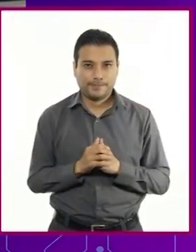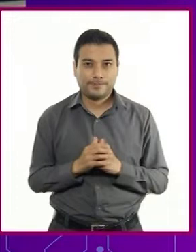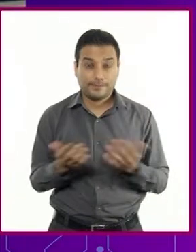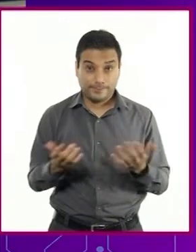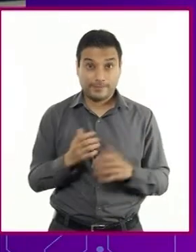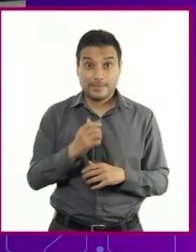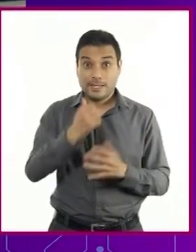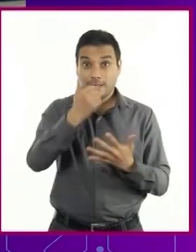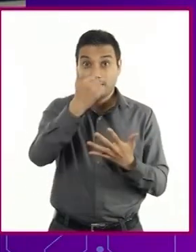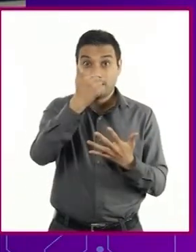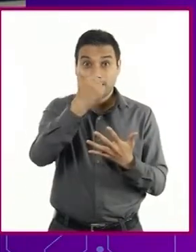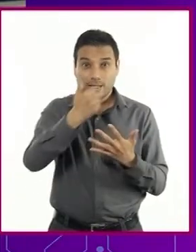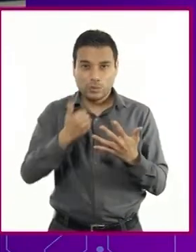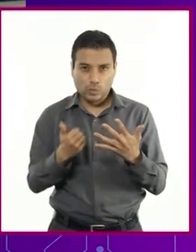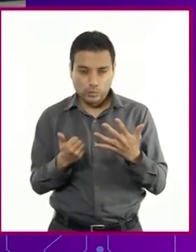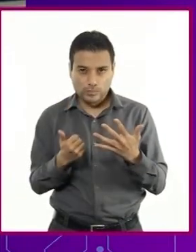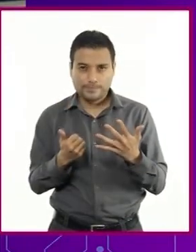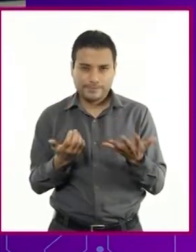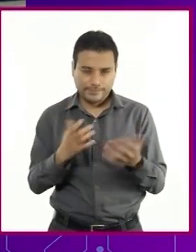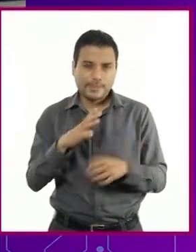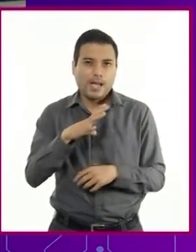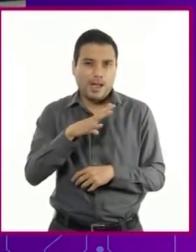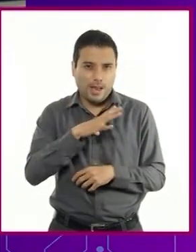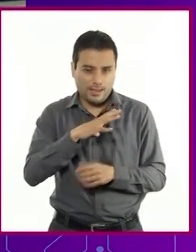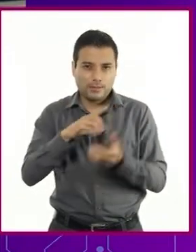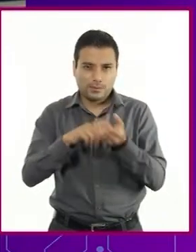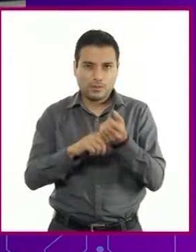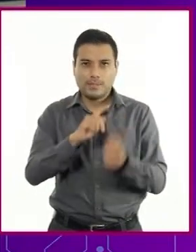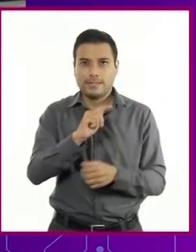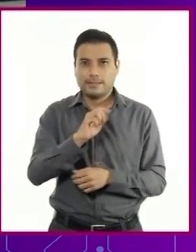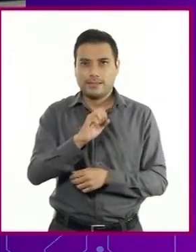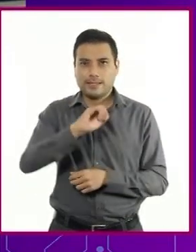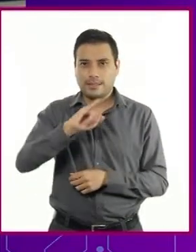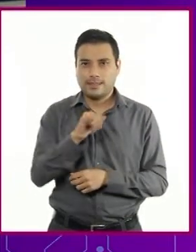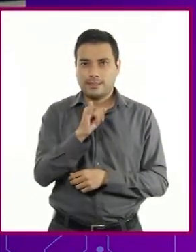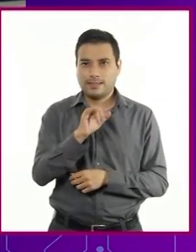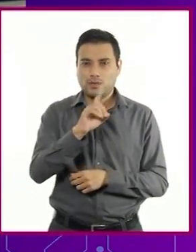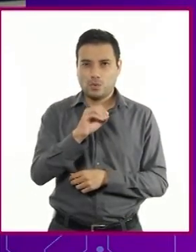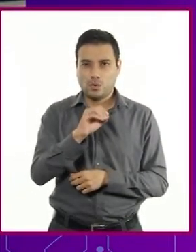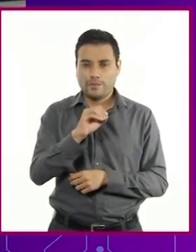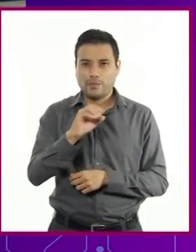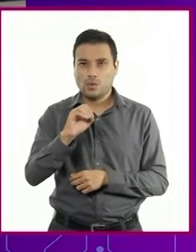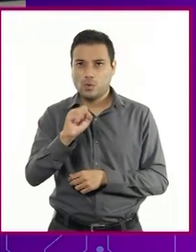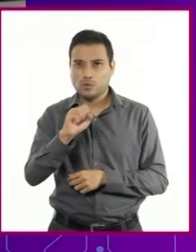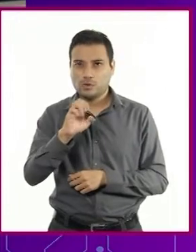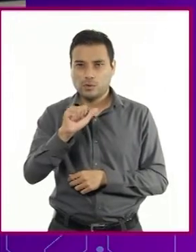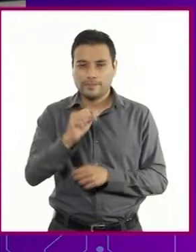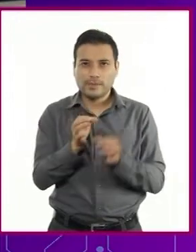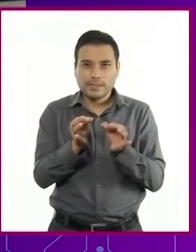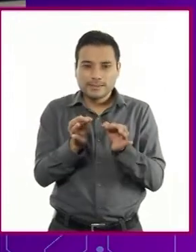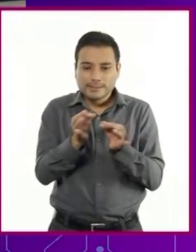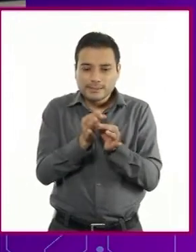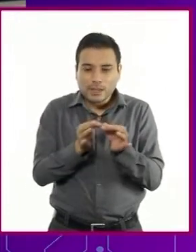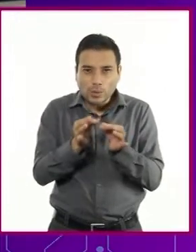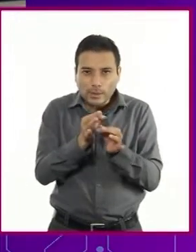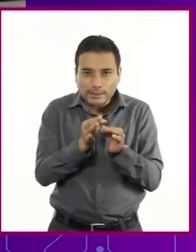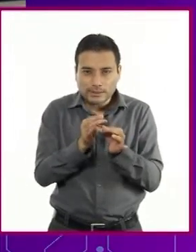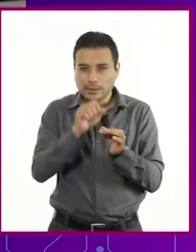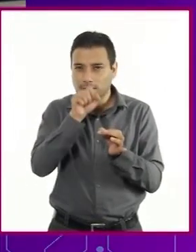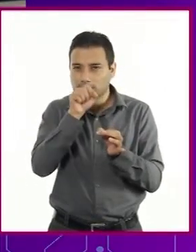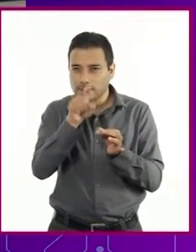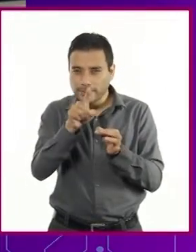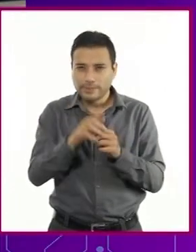ellos se compone de tejido óseo, constituido obviamente por células óseas y